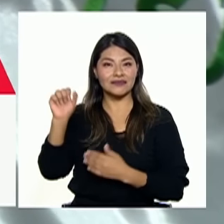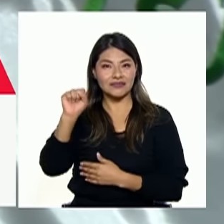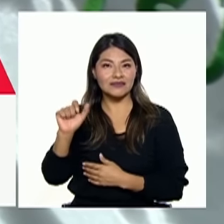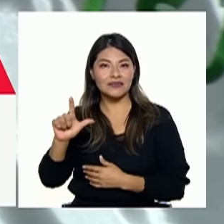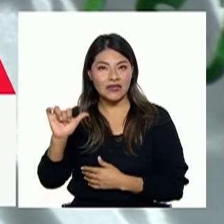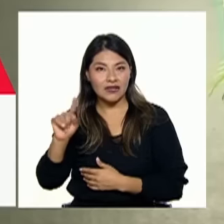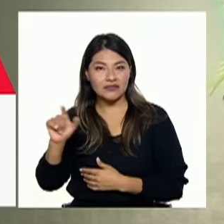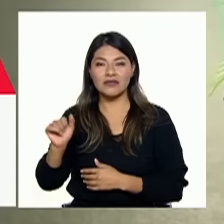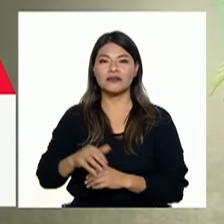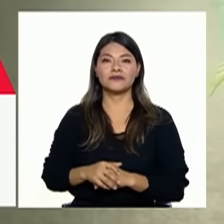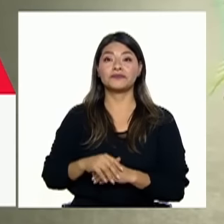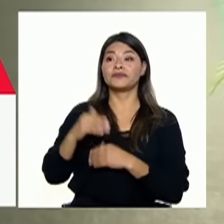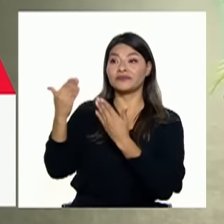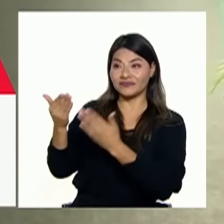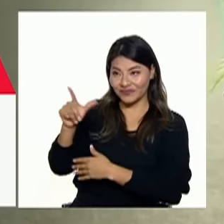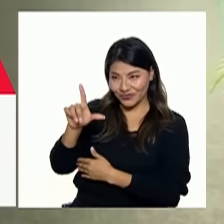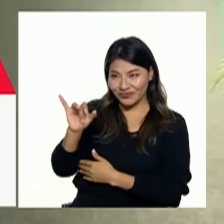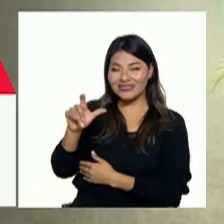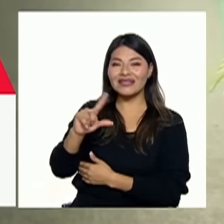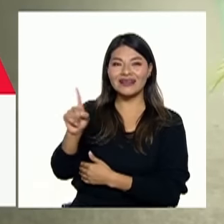Luis Salazar Steger.